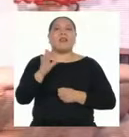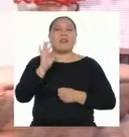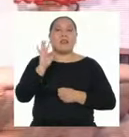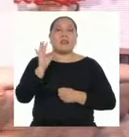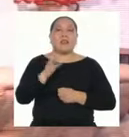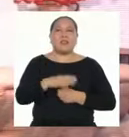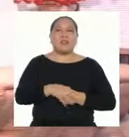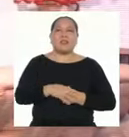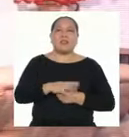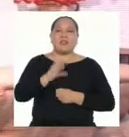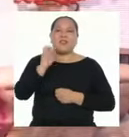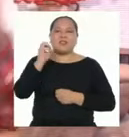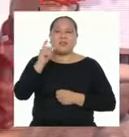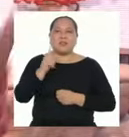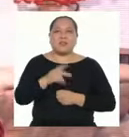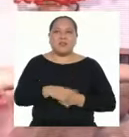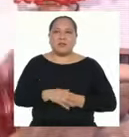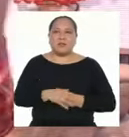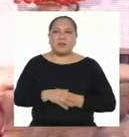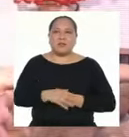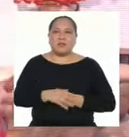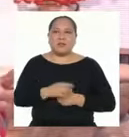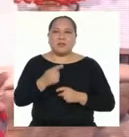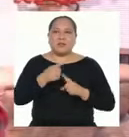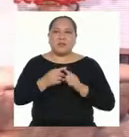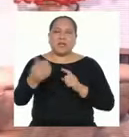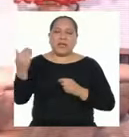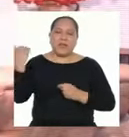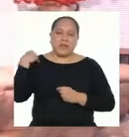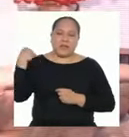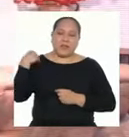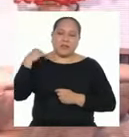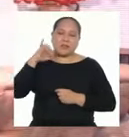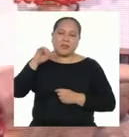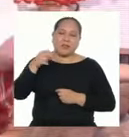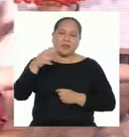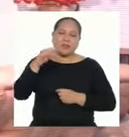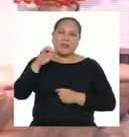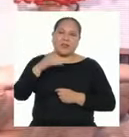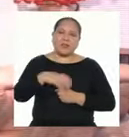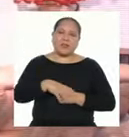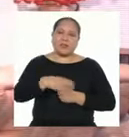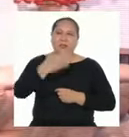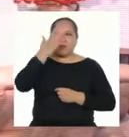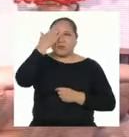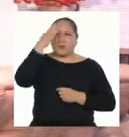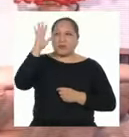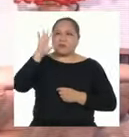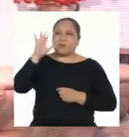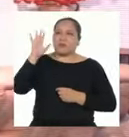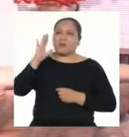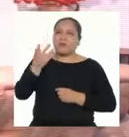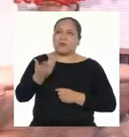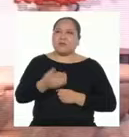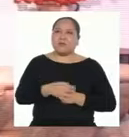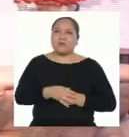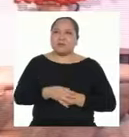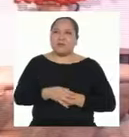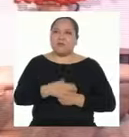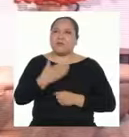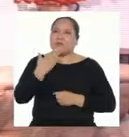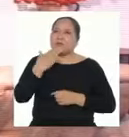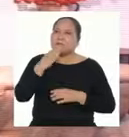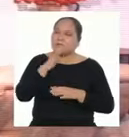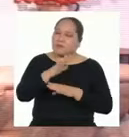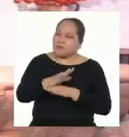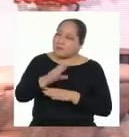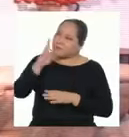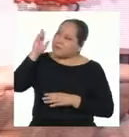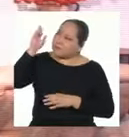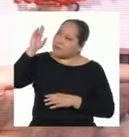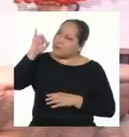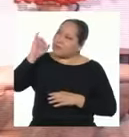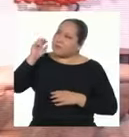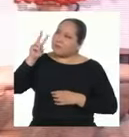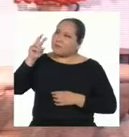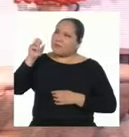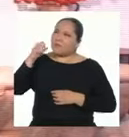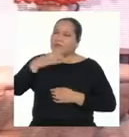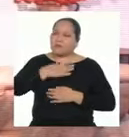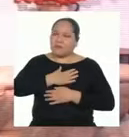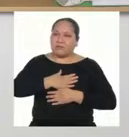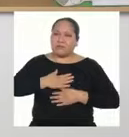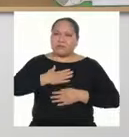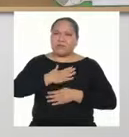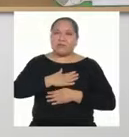Ah, está bien, pero avísame pues Jonathan. Ni siquiera saludé. Buenas tardes, profesor Iván,